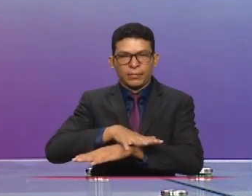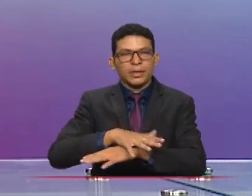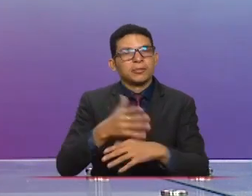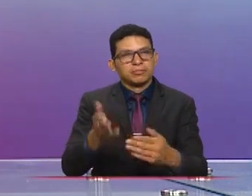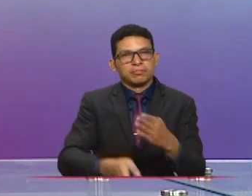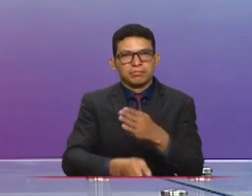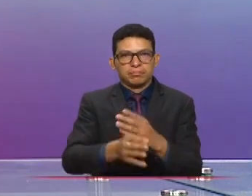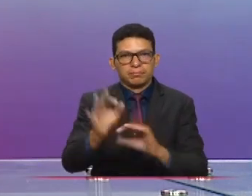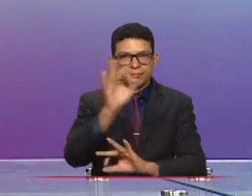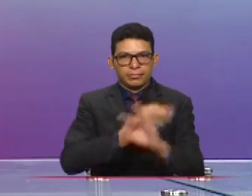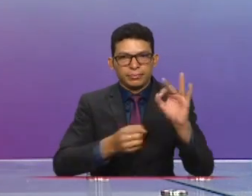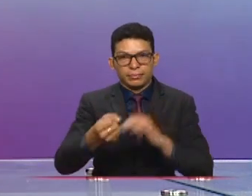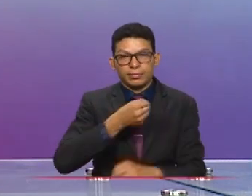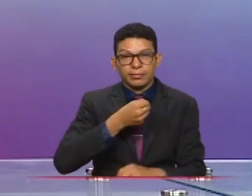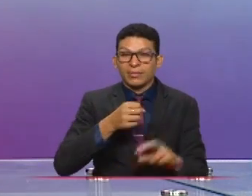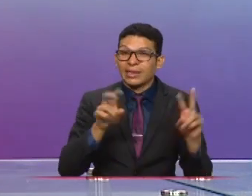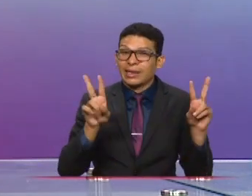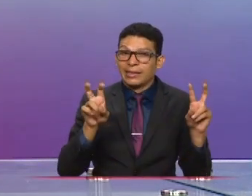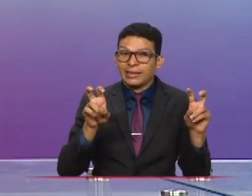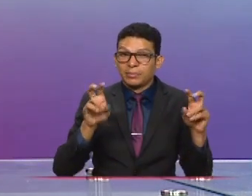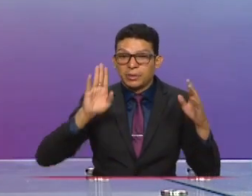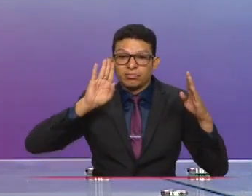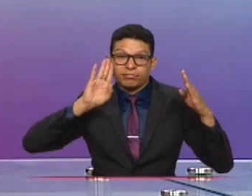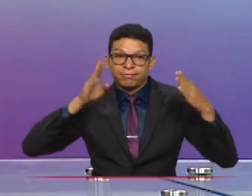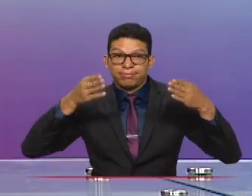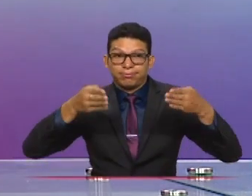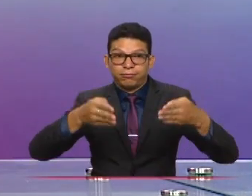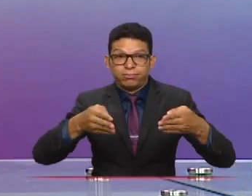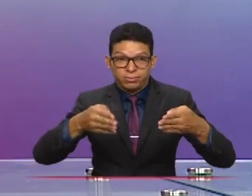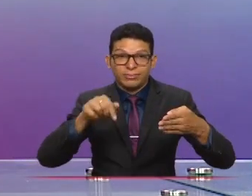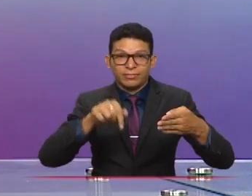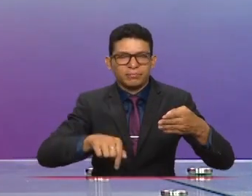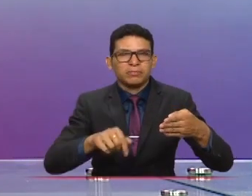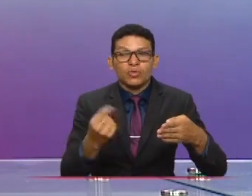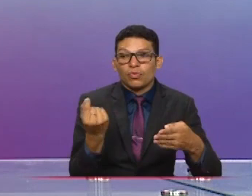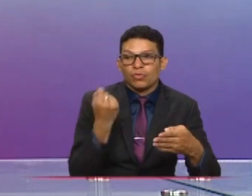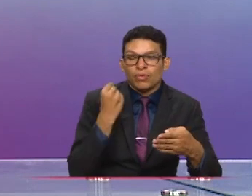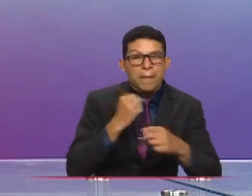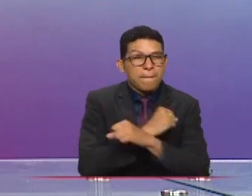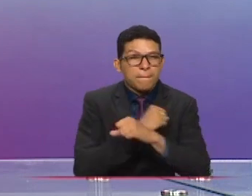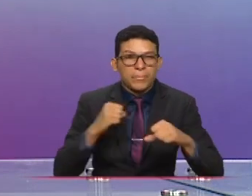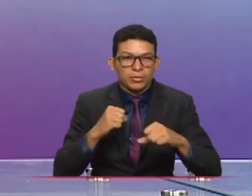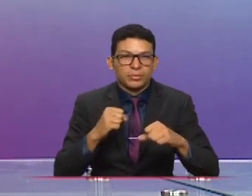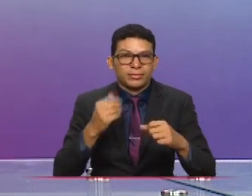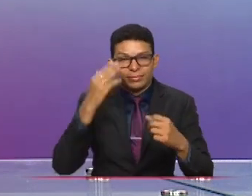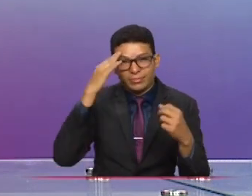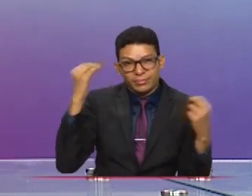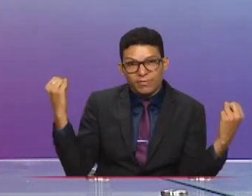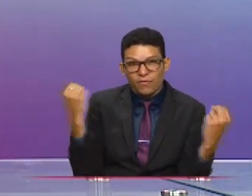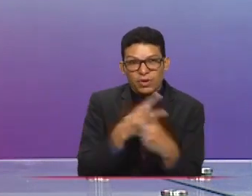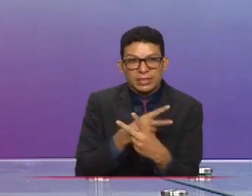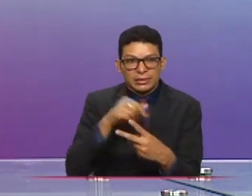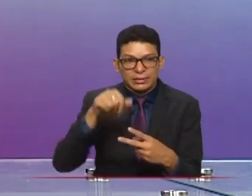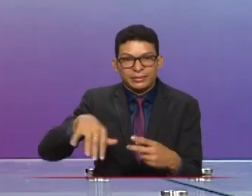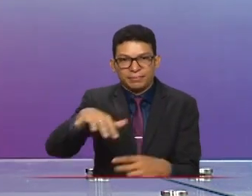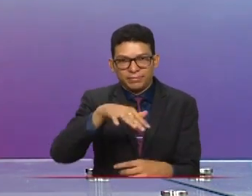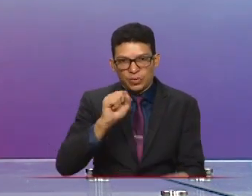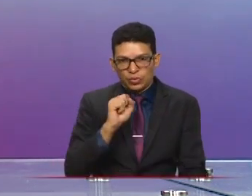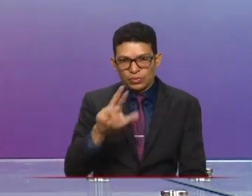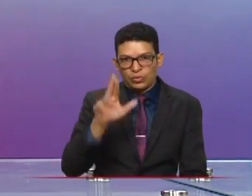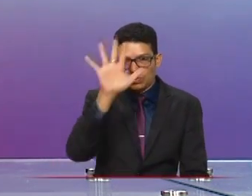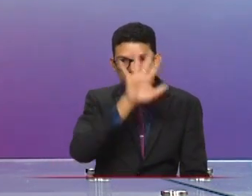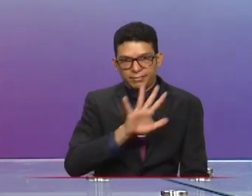y vamos a hablar de este tema que concentra la atención de todos los vallecaucanos y son los recientes hechos de violencia que se han registrado en el sur del